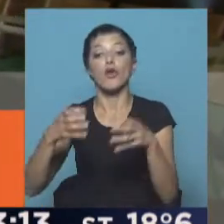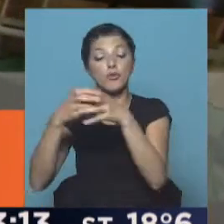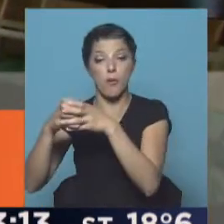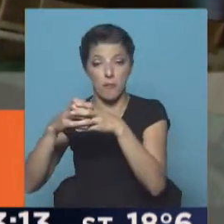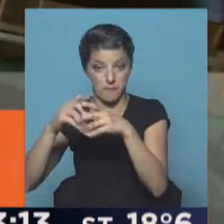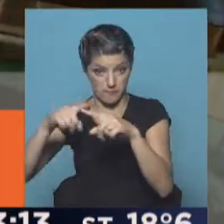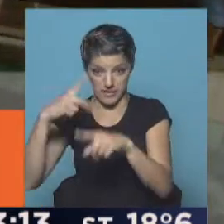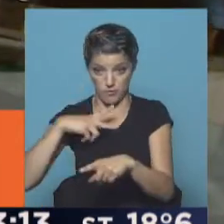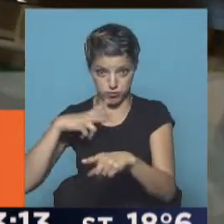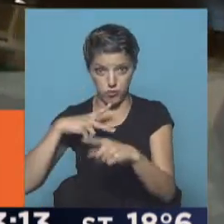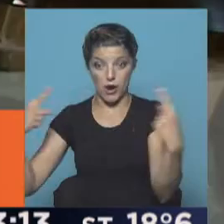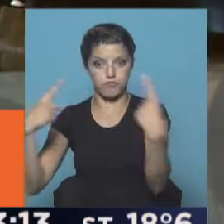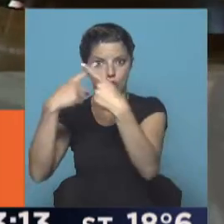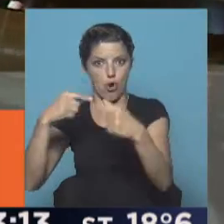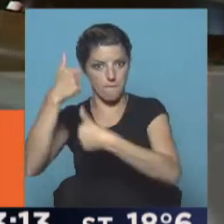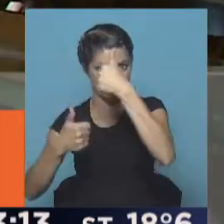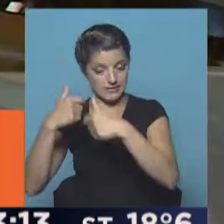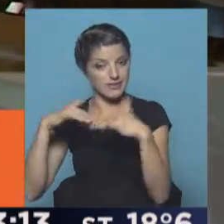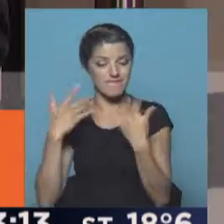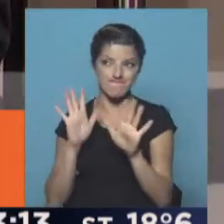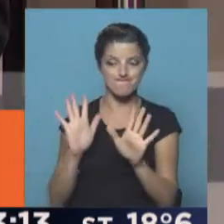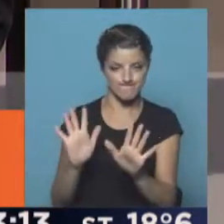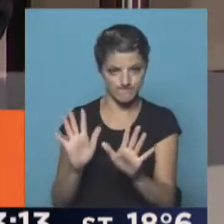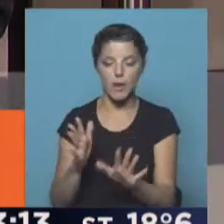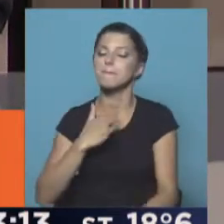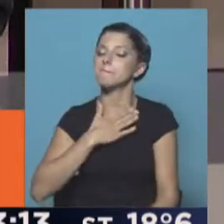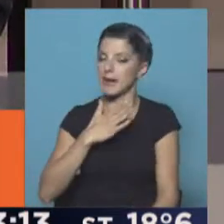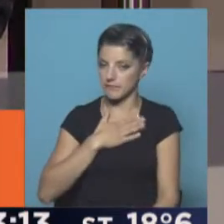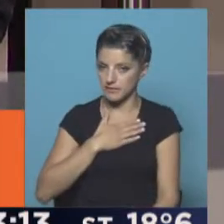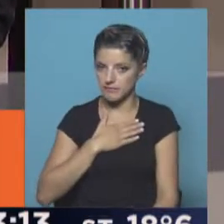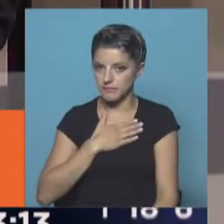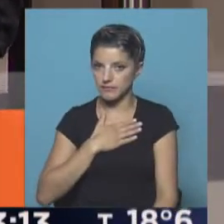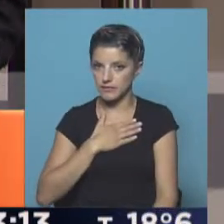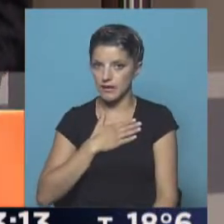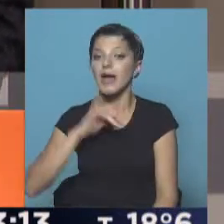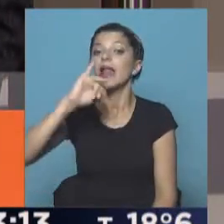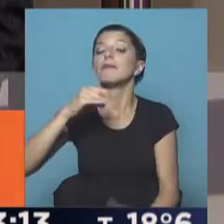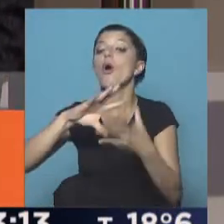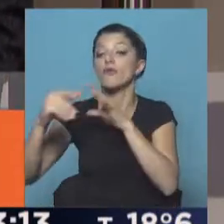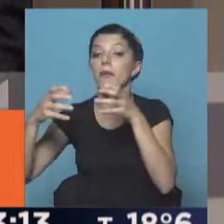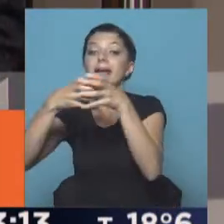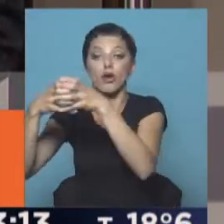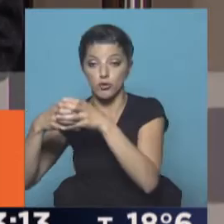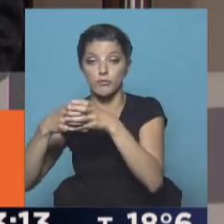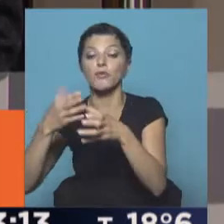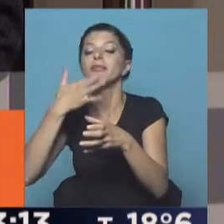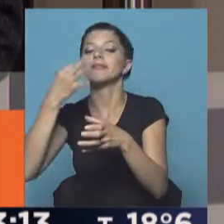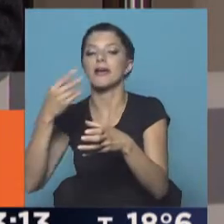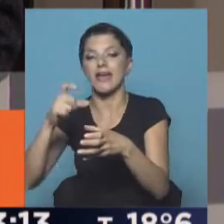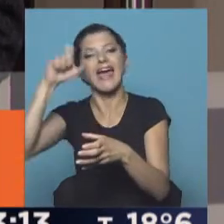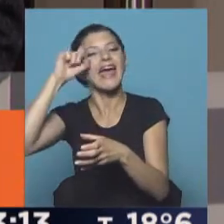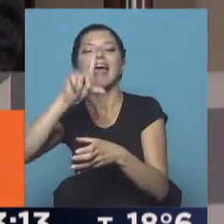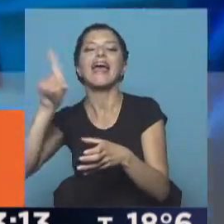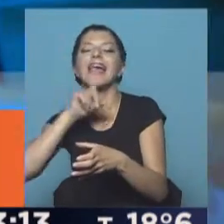es bastante cuestionable, ¿no? A mí lo que me parece que el mejor motivo para que las élites decidan es que las élites son los que sostienen